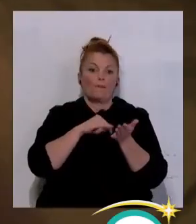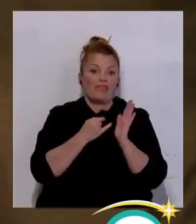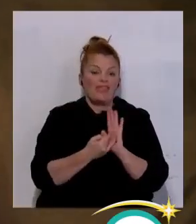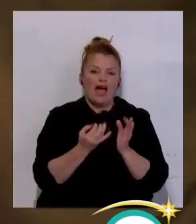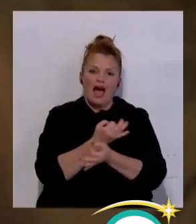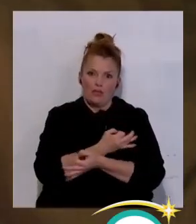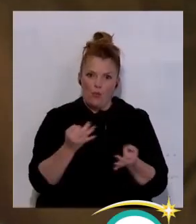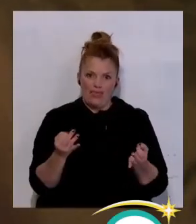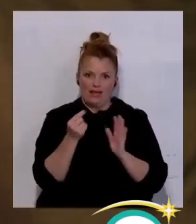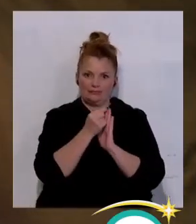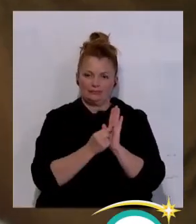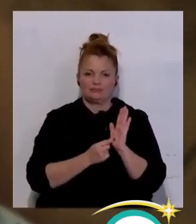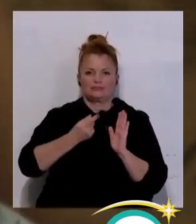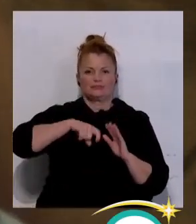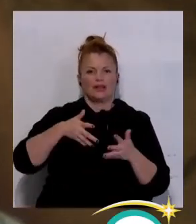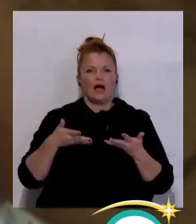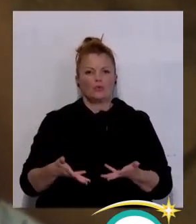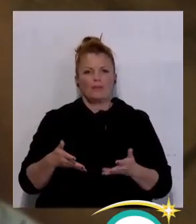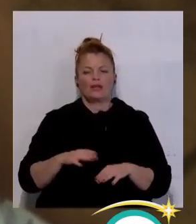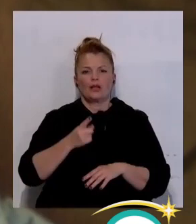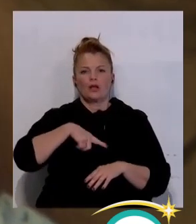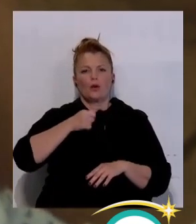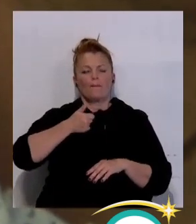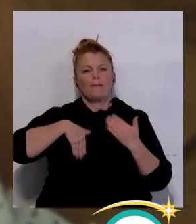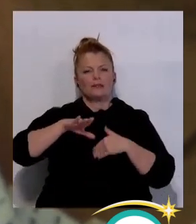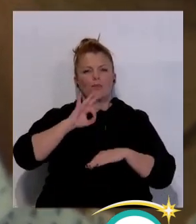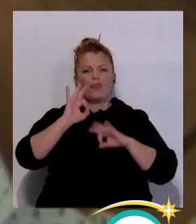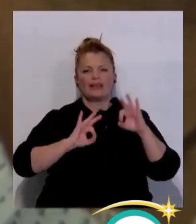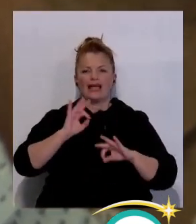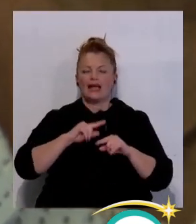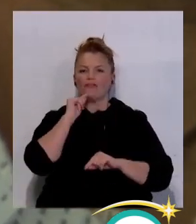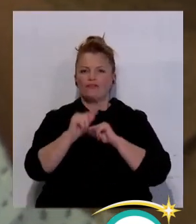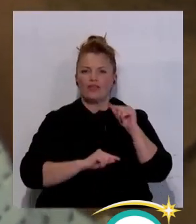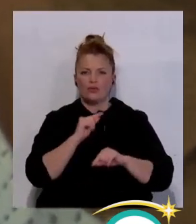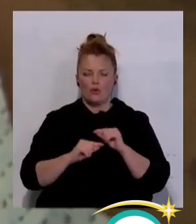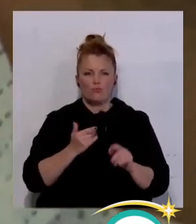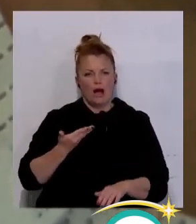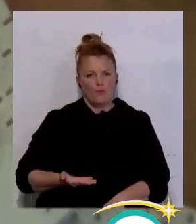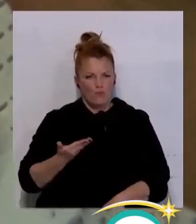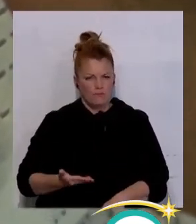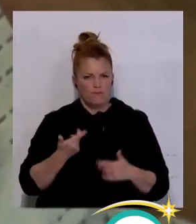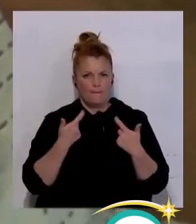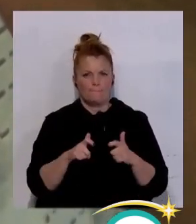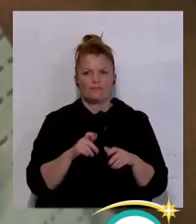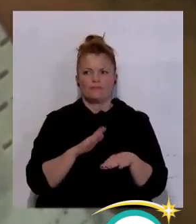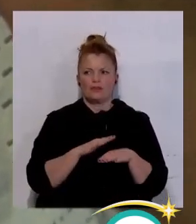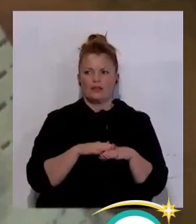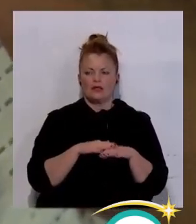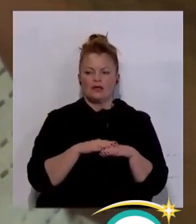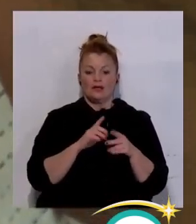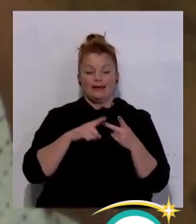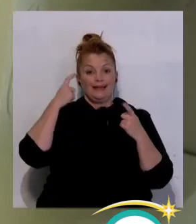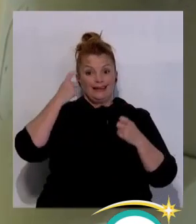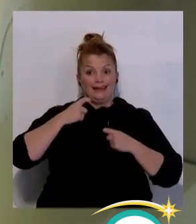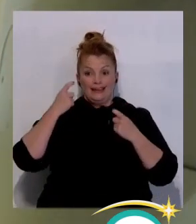Y actualmente estamos teniendo un mayor porcentaje de infecciones agudas, porque digamos que todas las que estamos